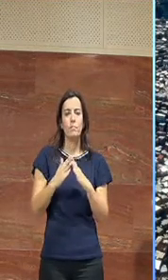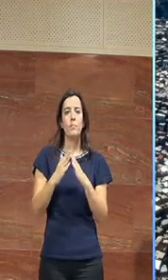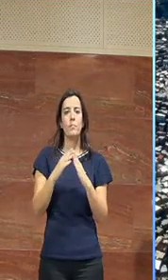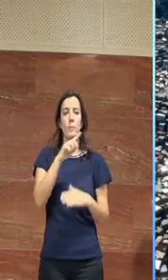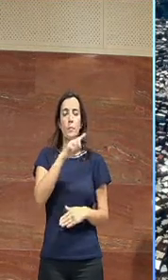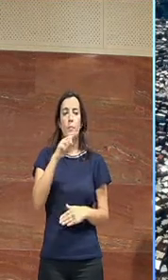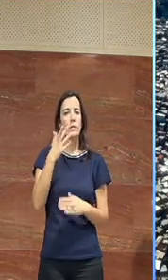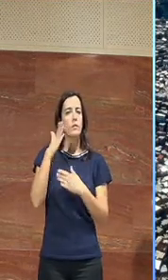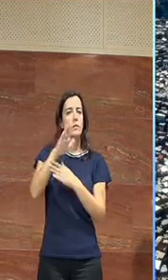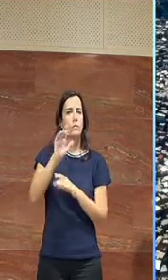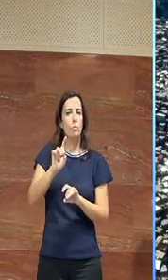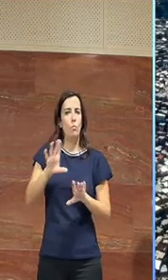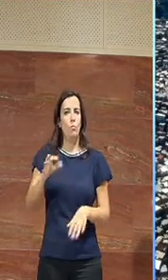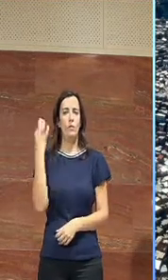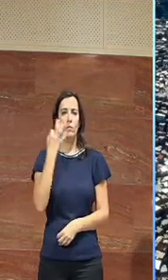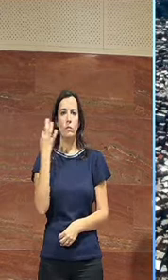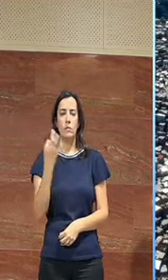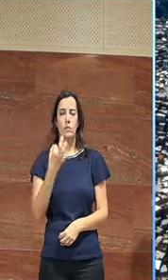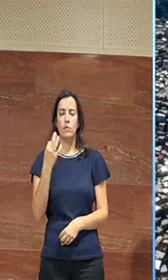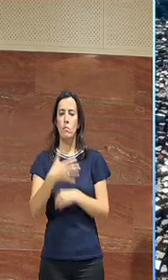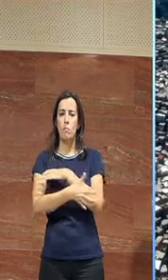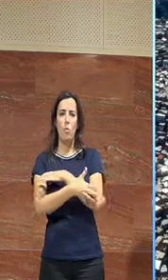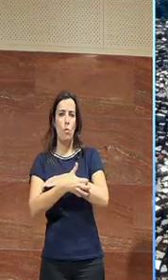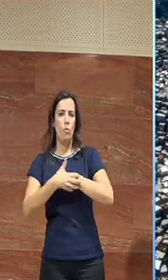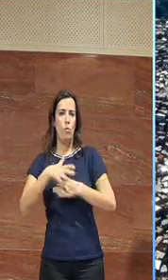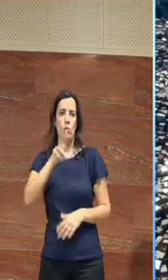manifiesta grandes dosis de pobreza.